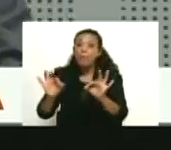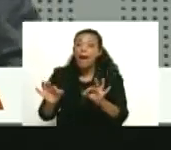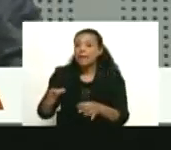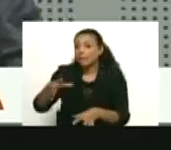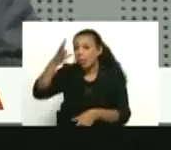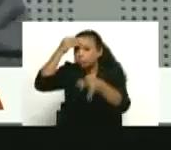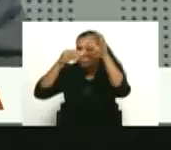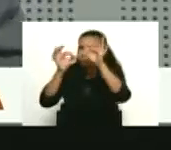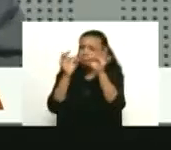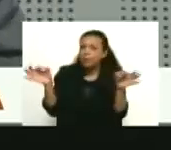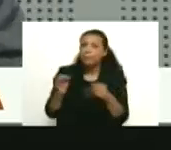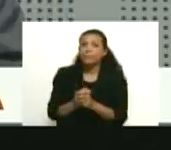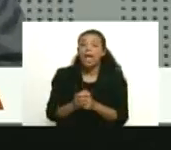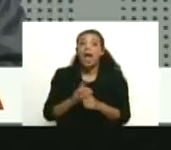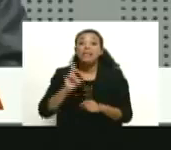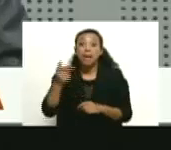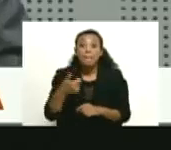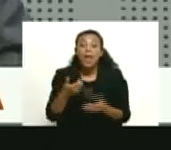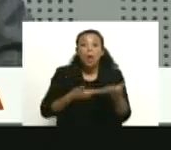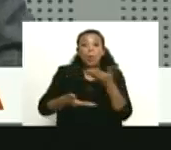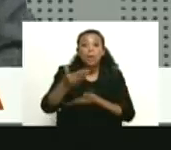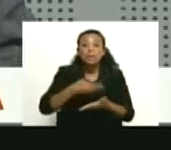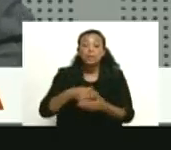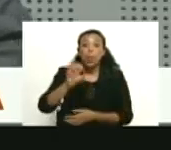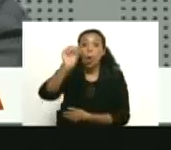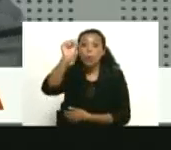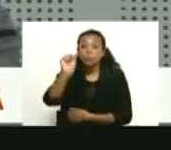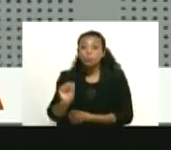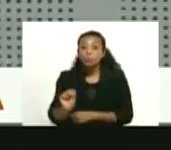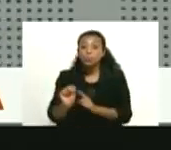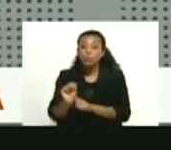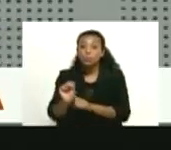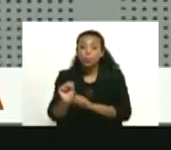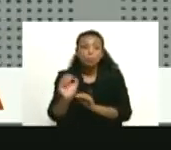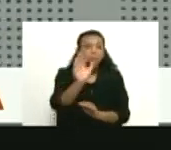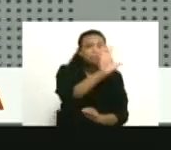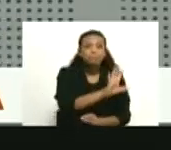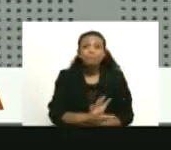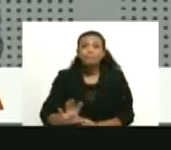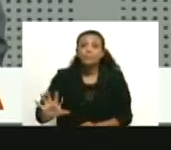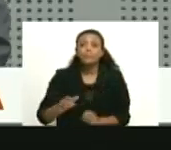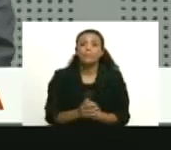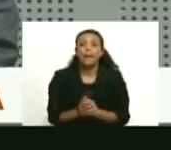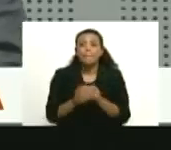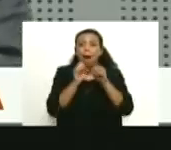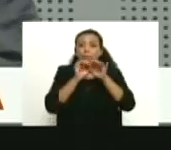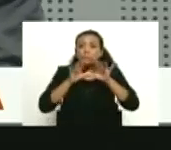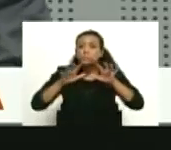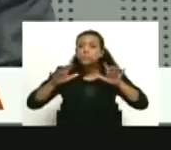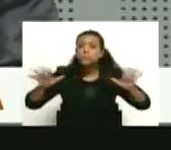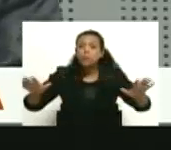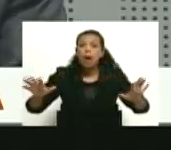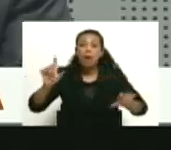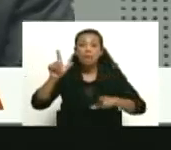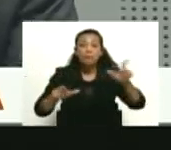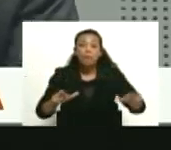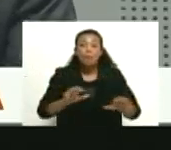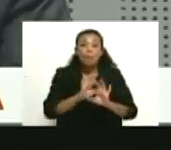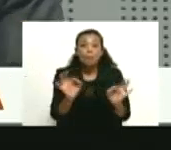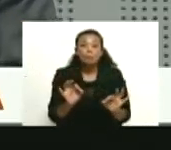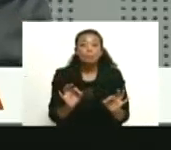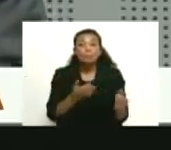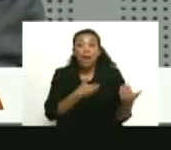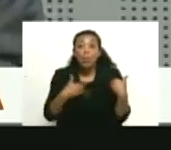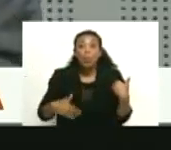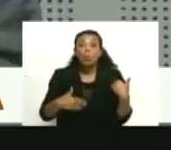La cooperación sur-sur también puede desempeñar un papel fundamental para expandir a